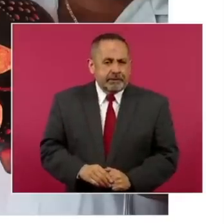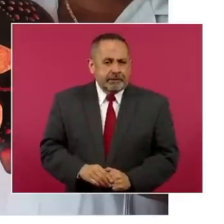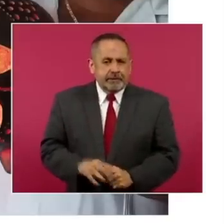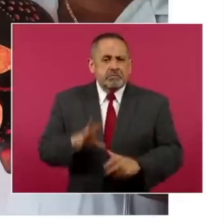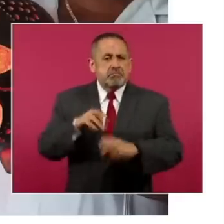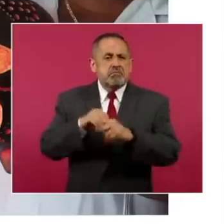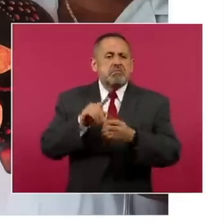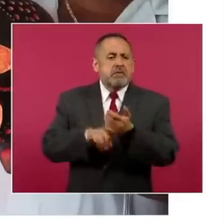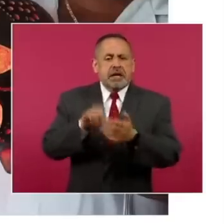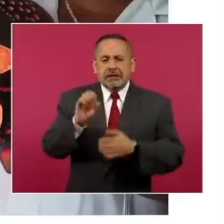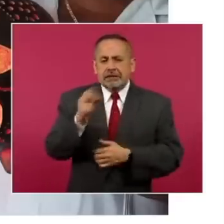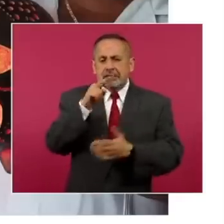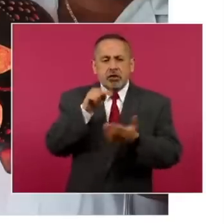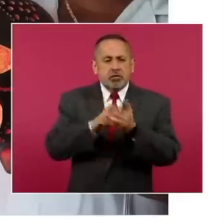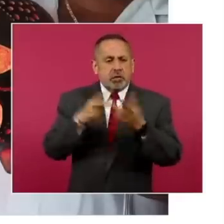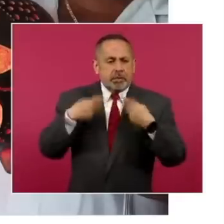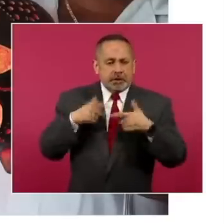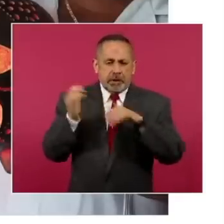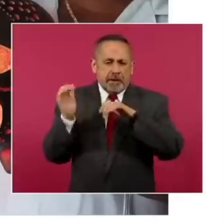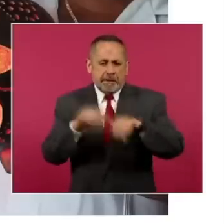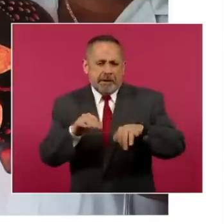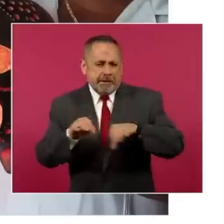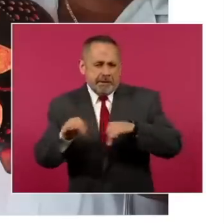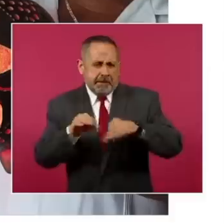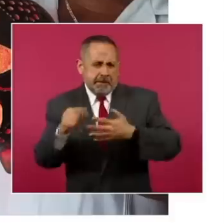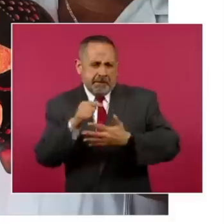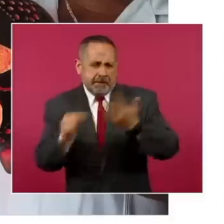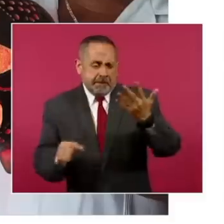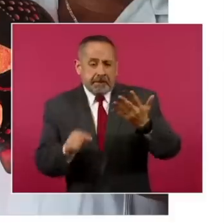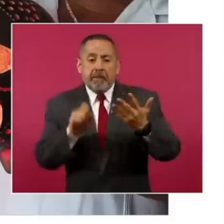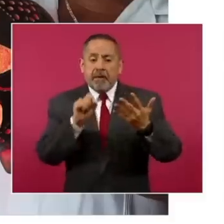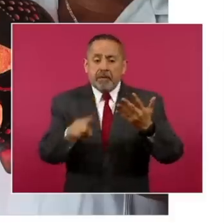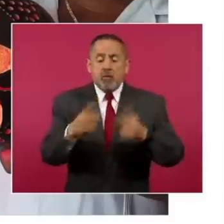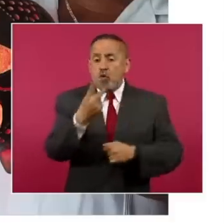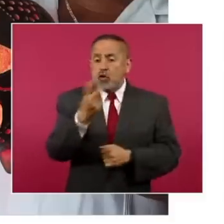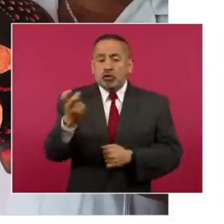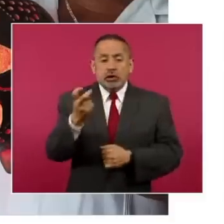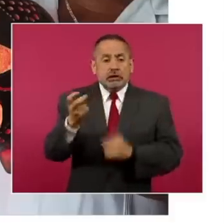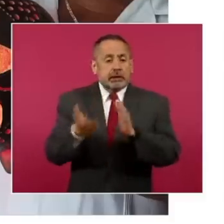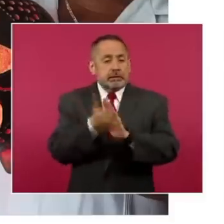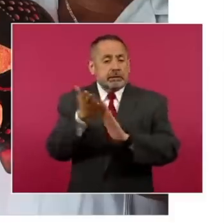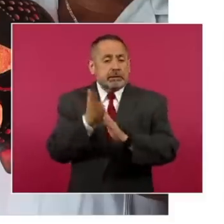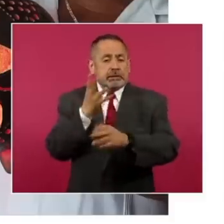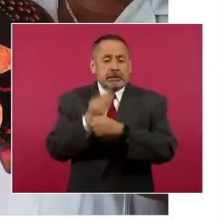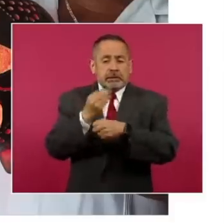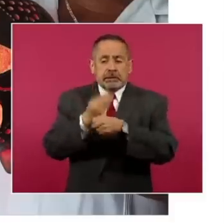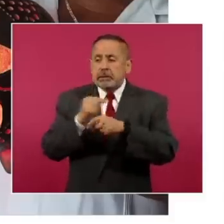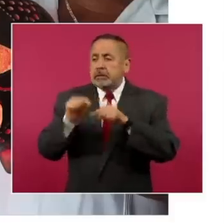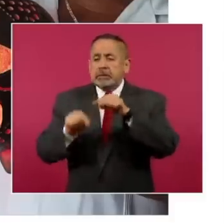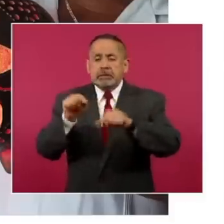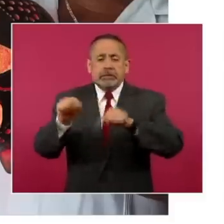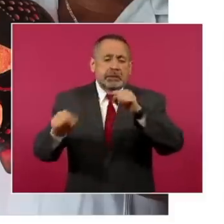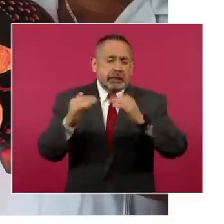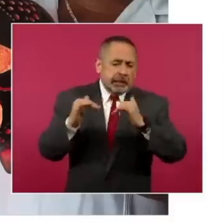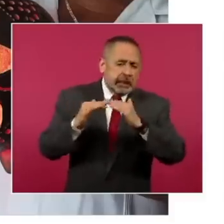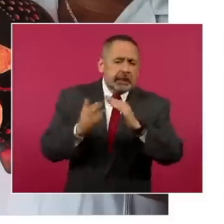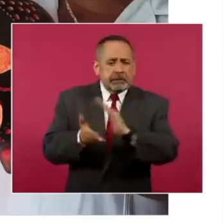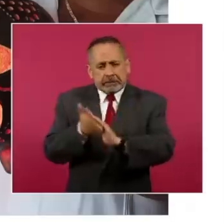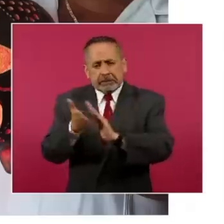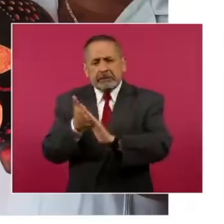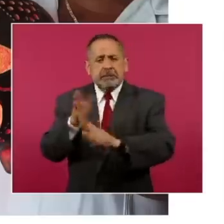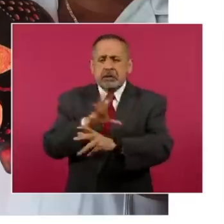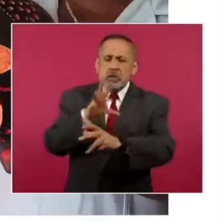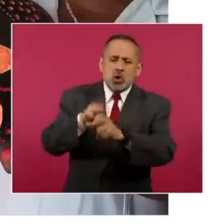el tramo cuatro del tren Maya hay también se realizan más de doscientas obras sociales y acciones de viviendas del plan